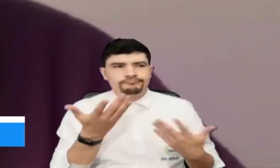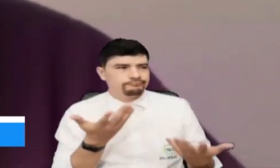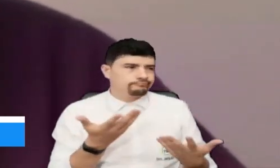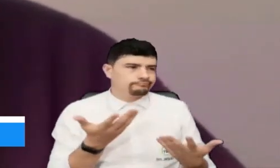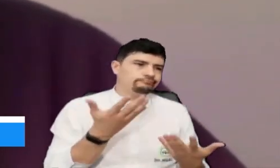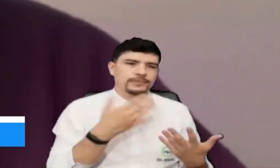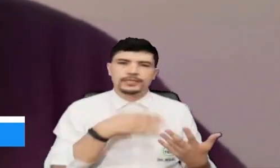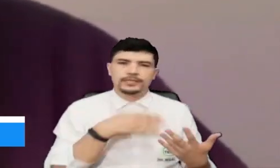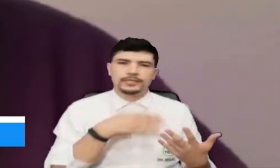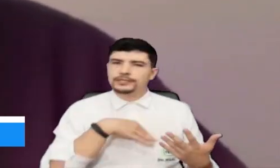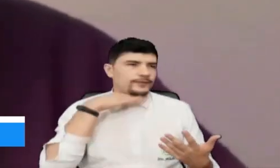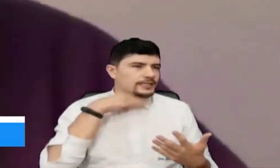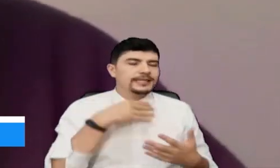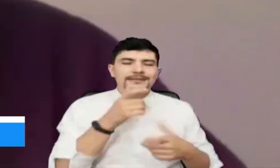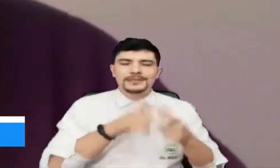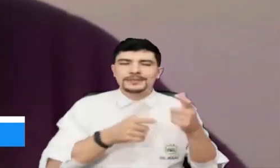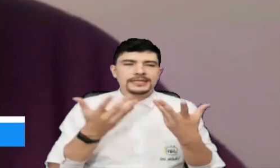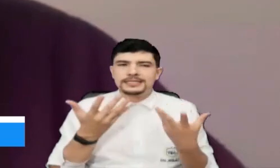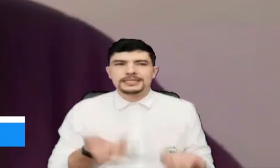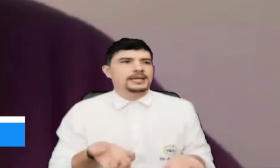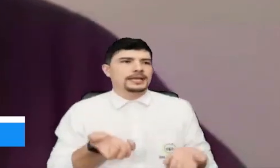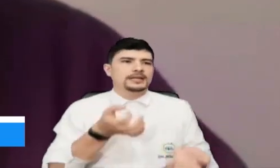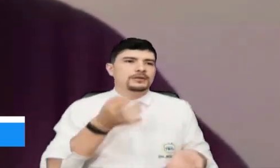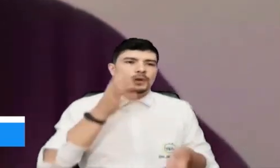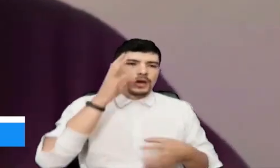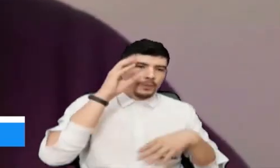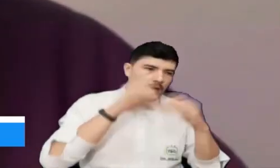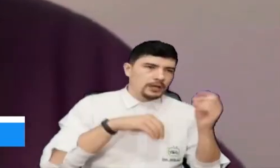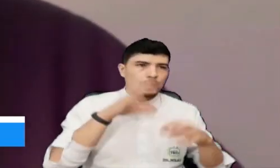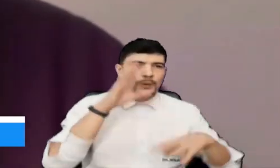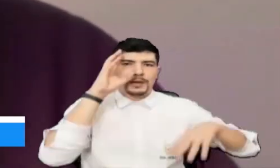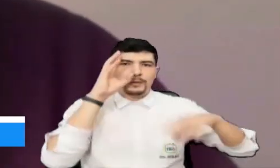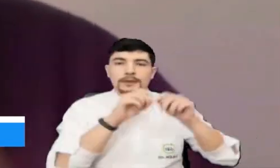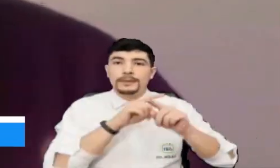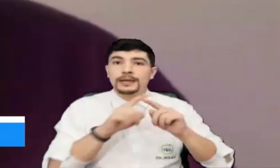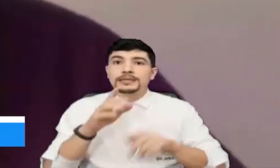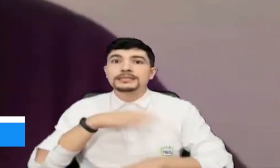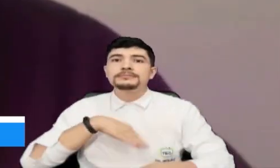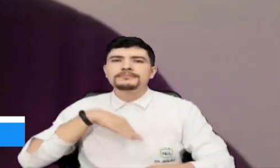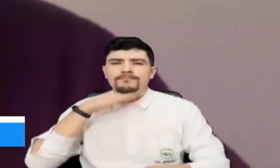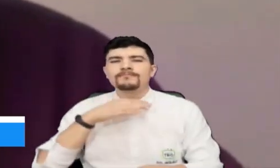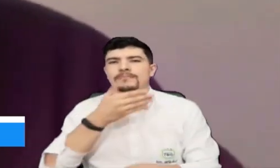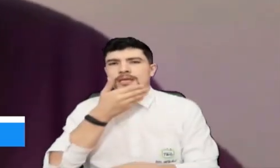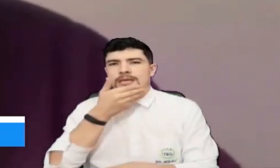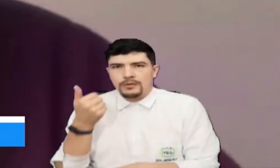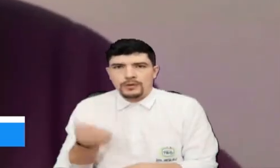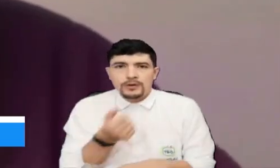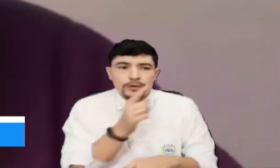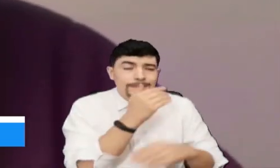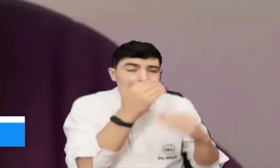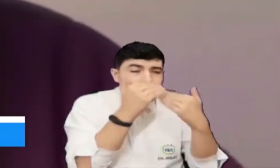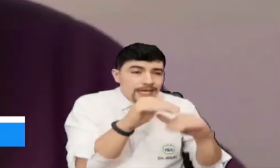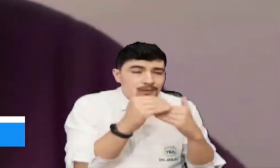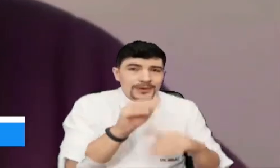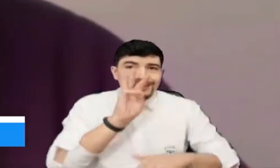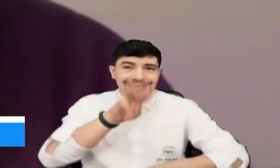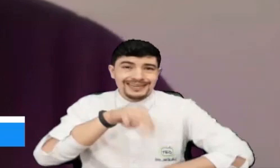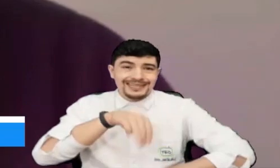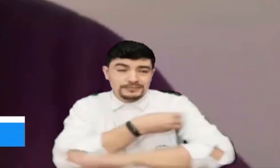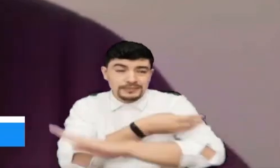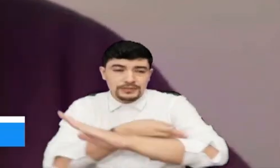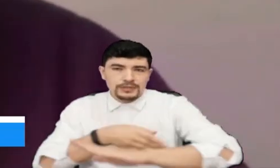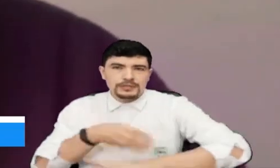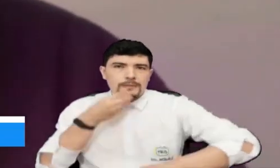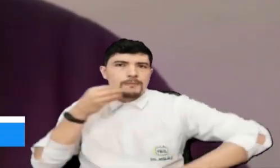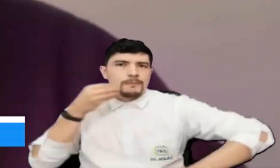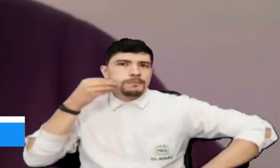pero es mucho mejor tener un ingreso mínimo garantizado para estos 3 millones de hogares que no tenían